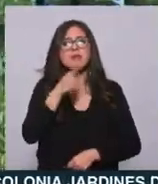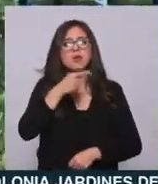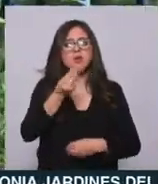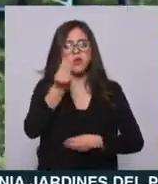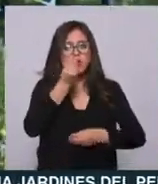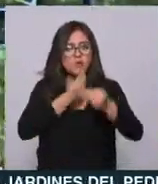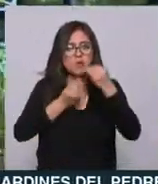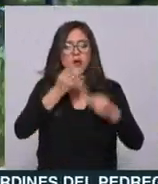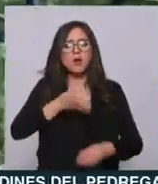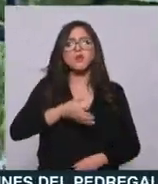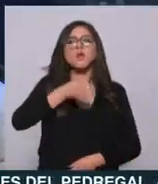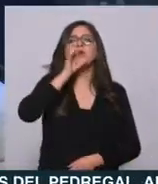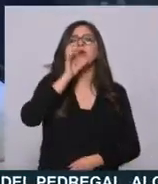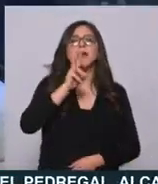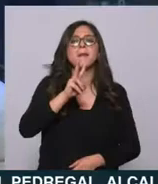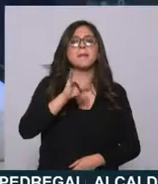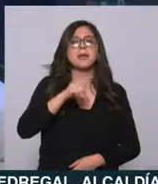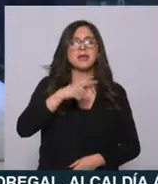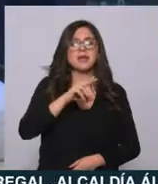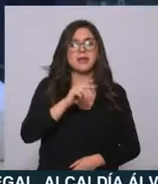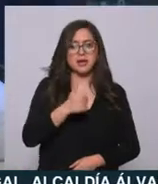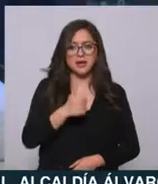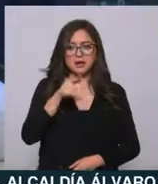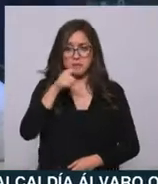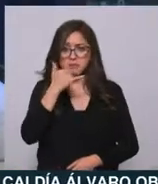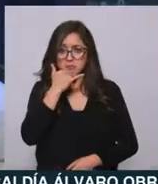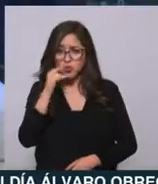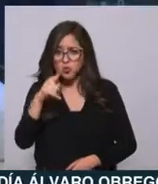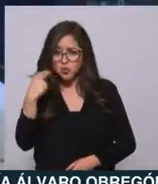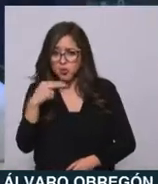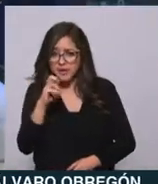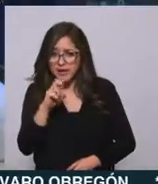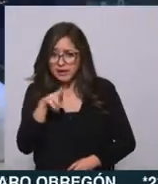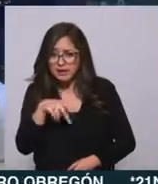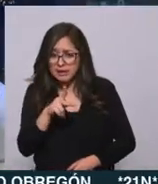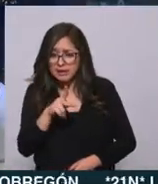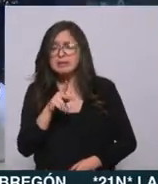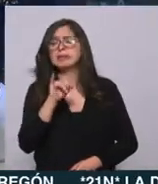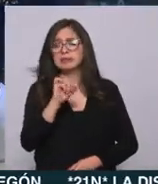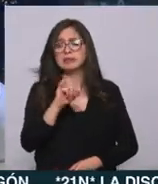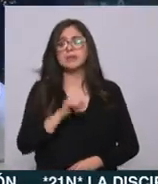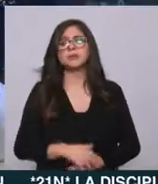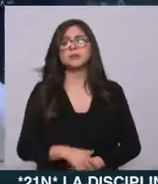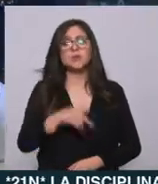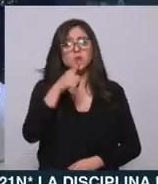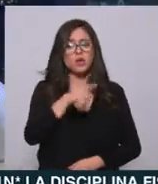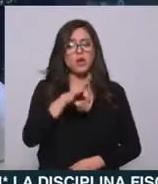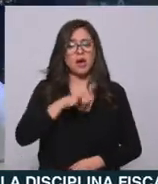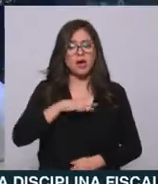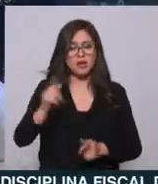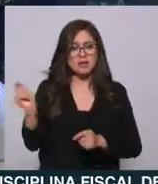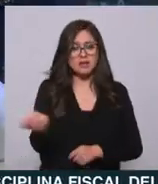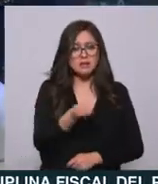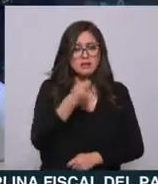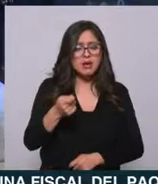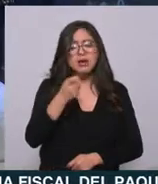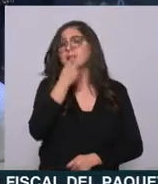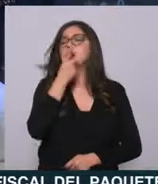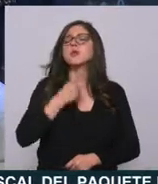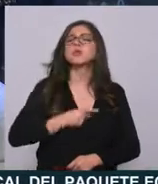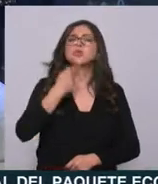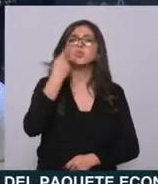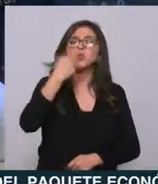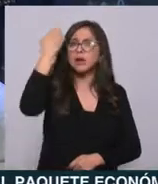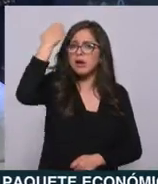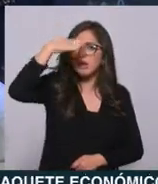bebida vikinga. Eric, ¿verdad? Eric. Platícanos, por ejemplo, pues tú traes una espada y nos explicaban que son expertos ya en